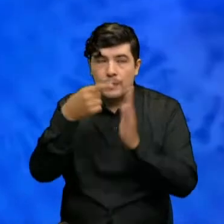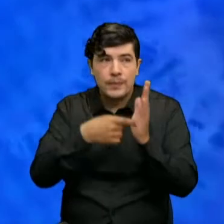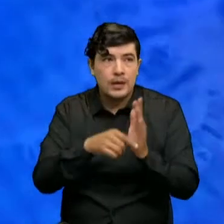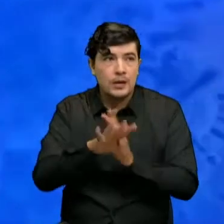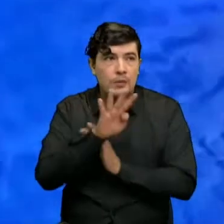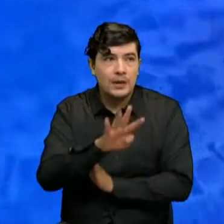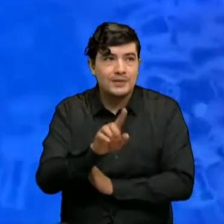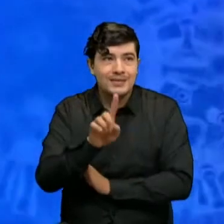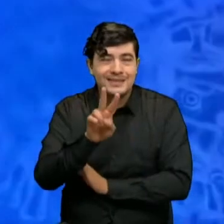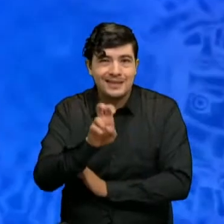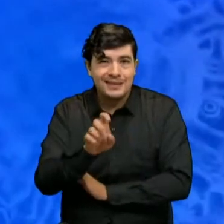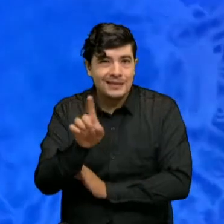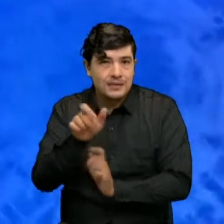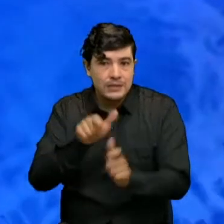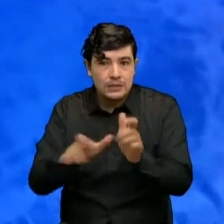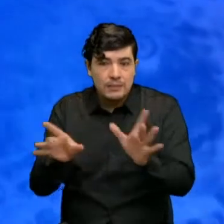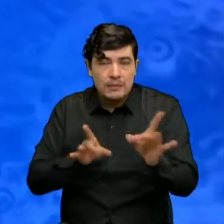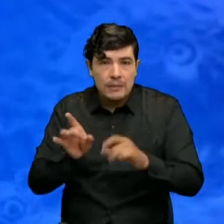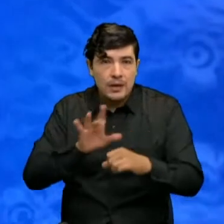1.476 nuevos contagios para